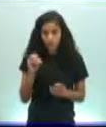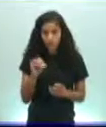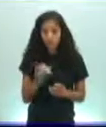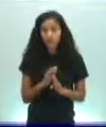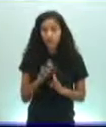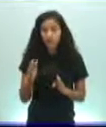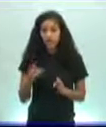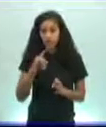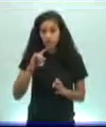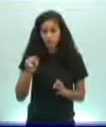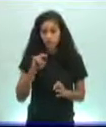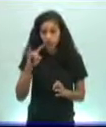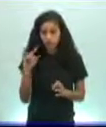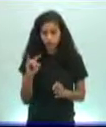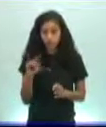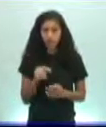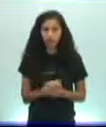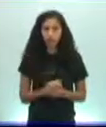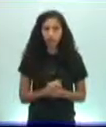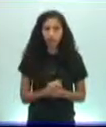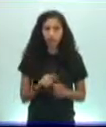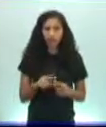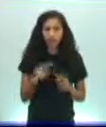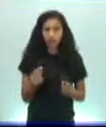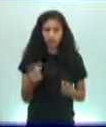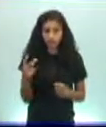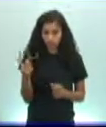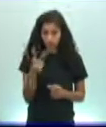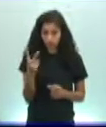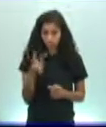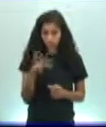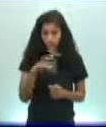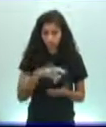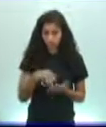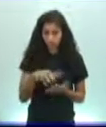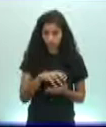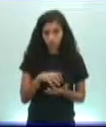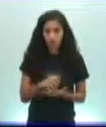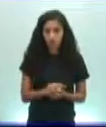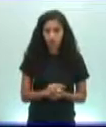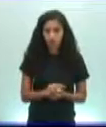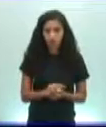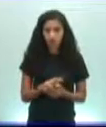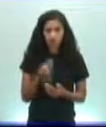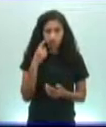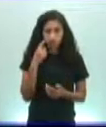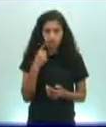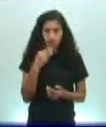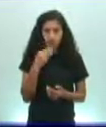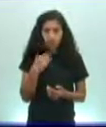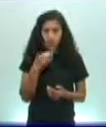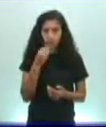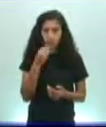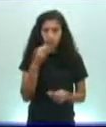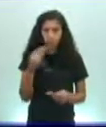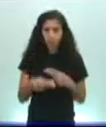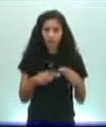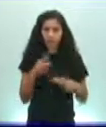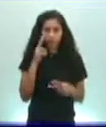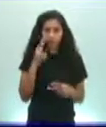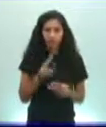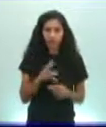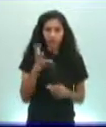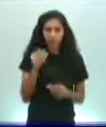y 9,99, con dos lugares decimales. ¿Cómo proceder para determinar el cuadrado de un número